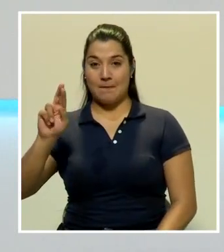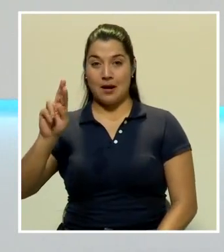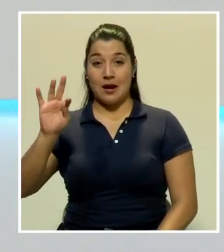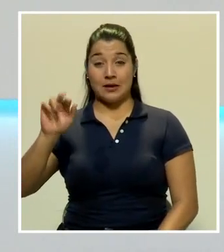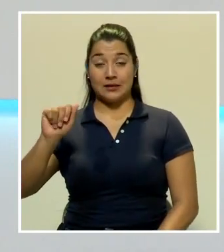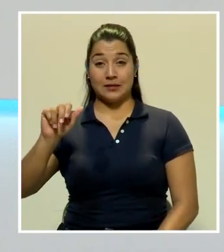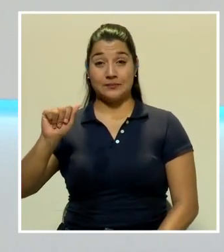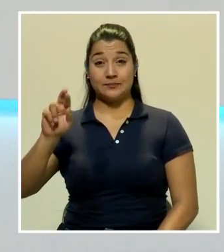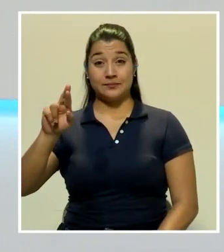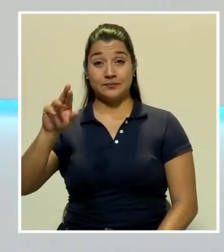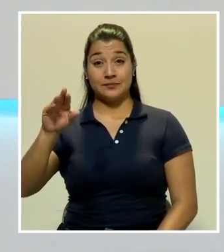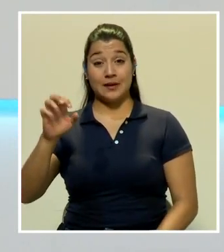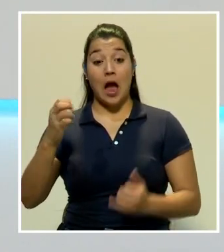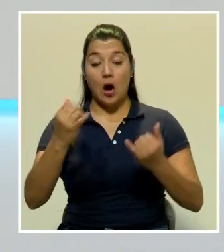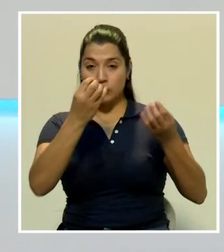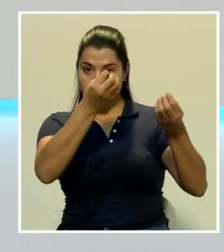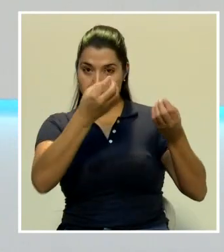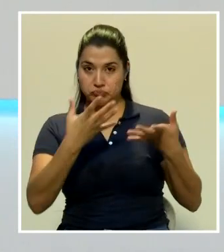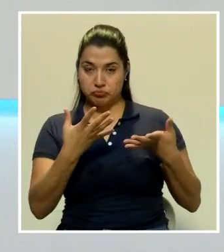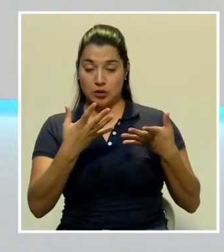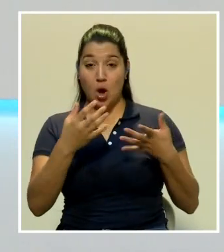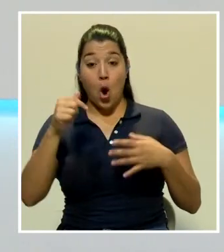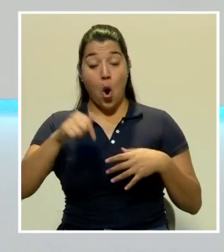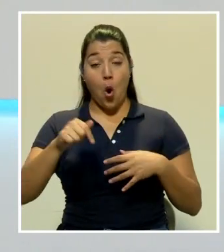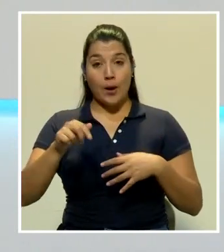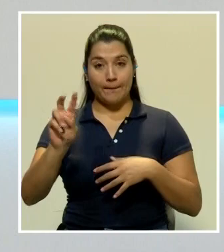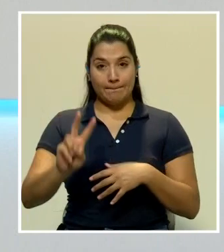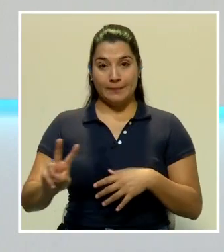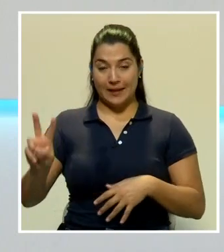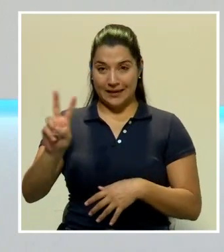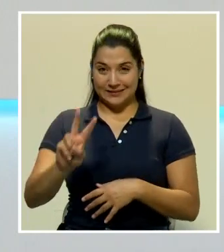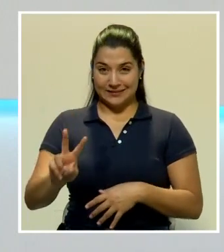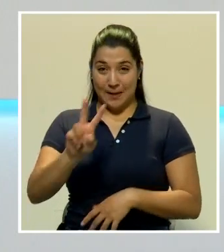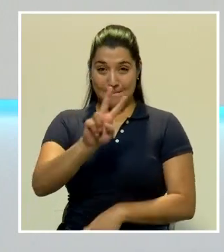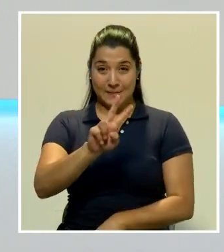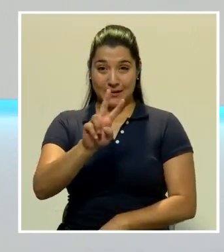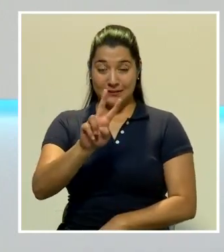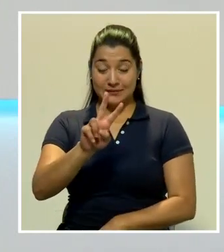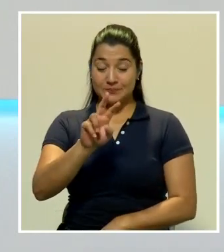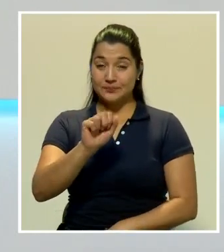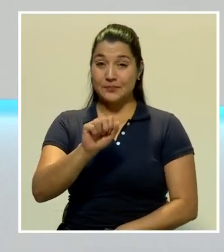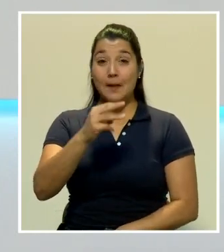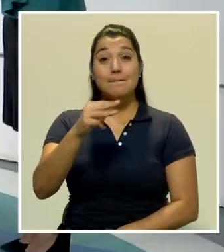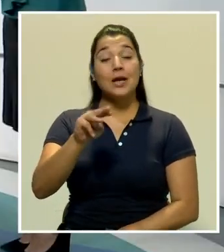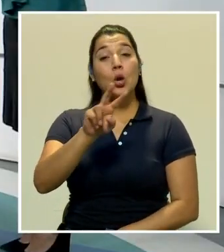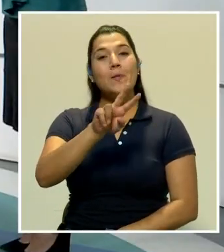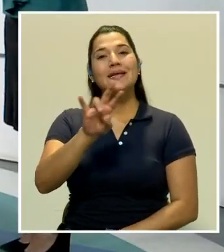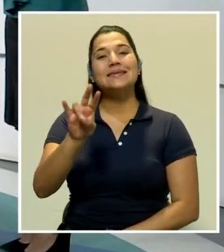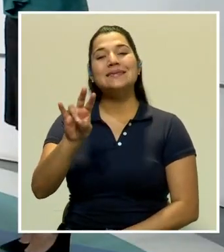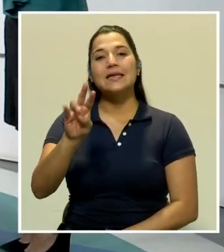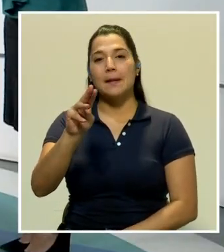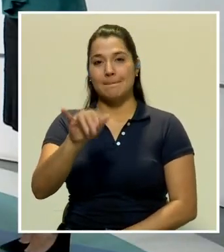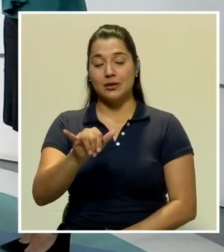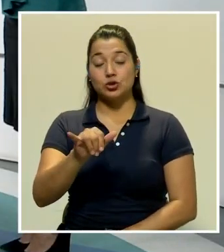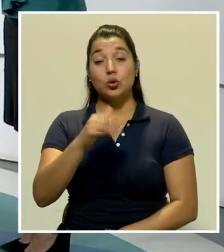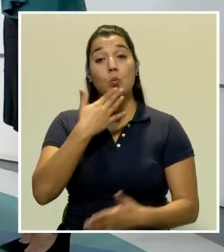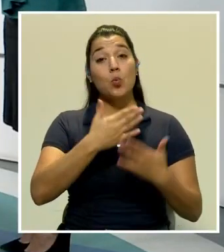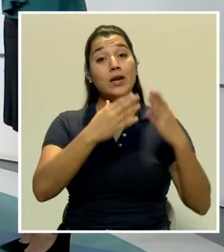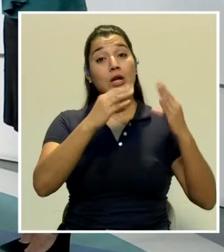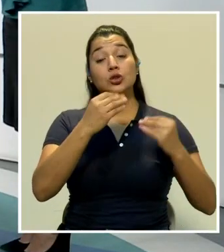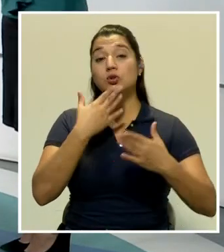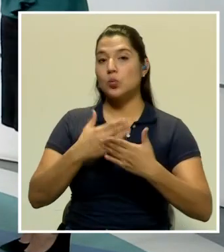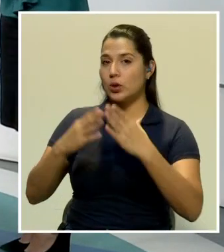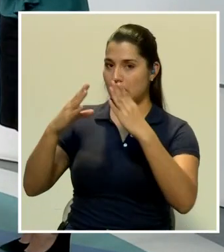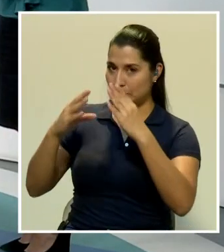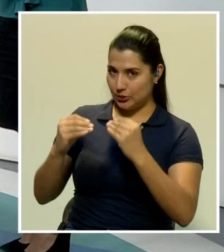ofrece el reporte epidemiológico de este viernes 27 de mayo. Buenas noches, Ana Marta. Hola, ¿qué tal? Muy buenas noches,